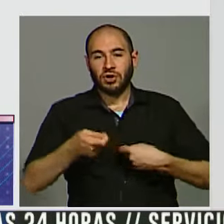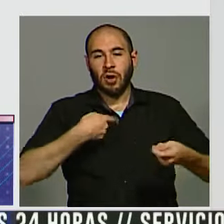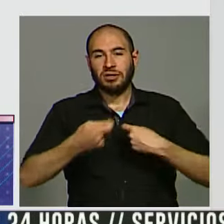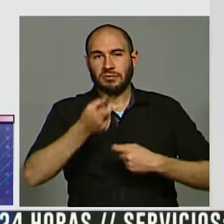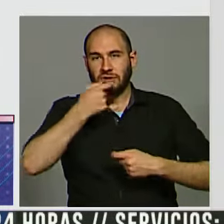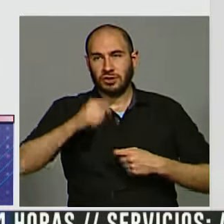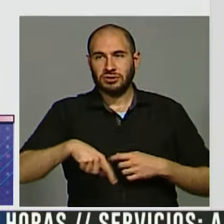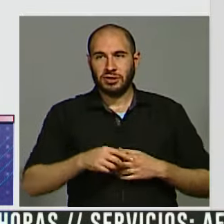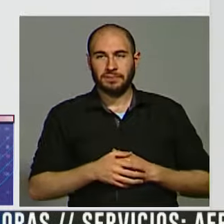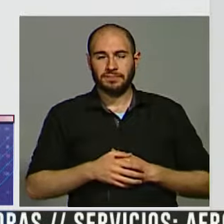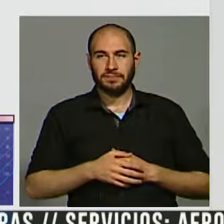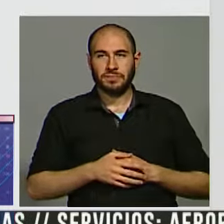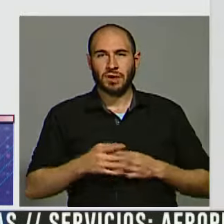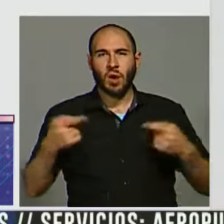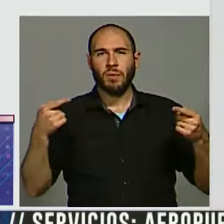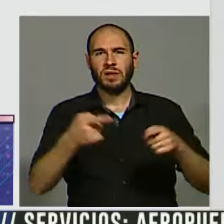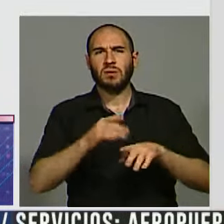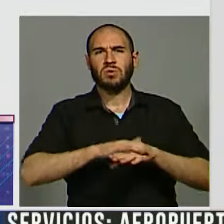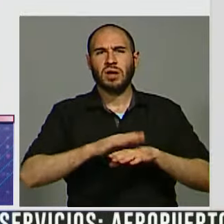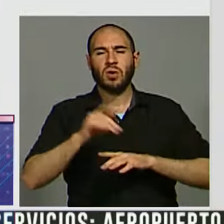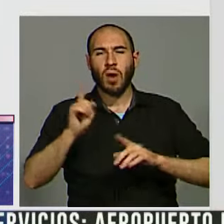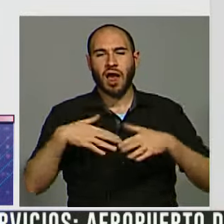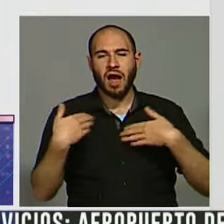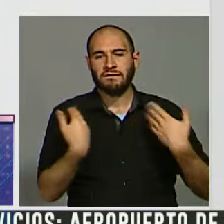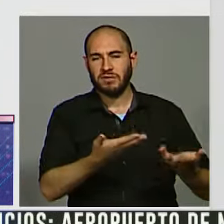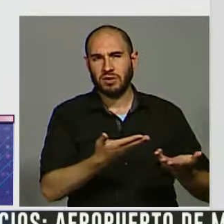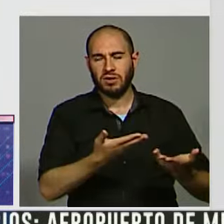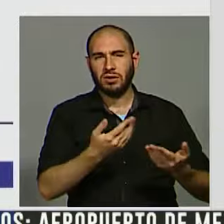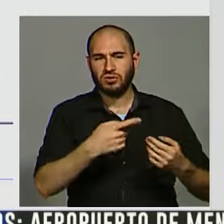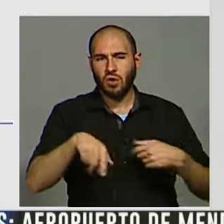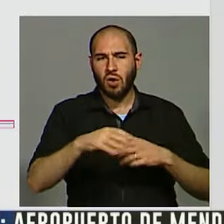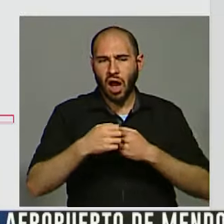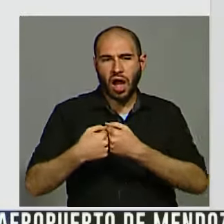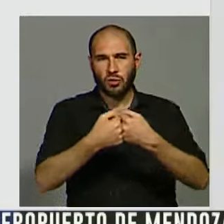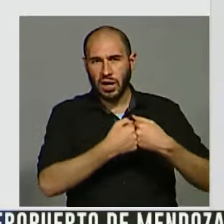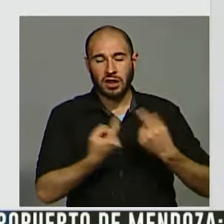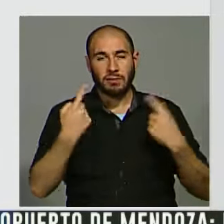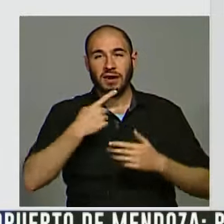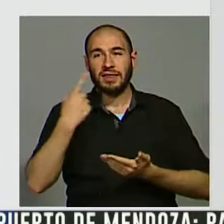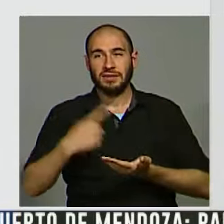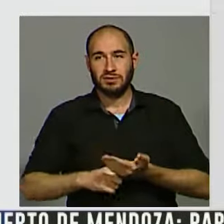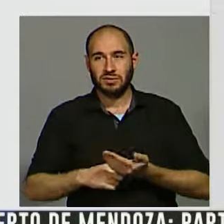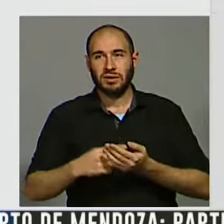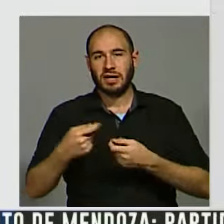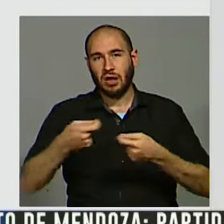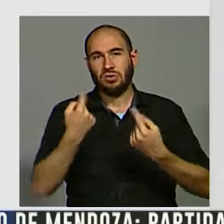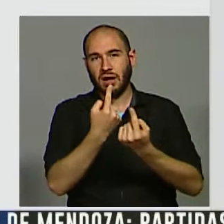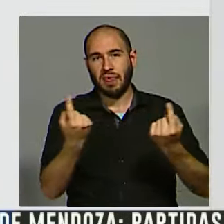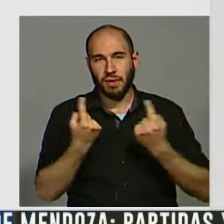aquí en la provincia de Mendoza. Lo que buscan las autoridades a favor es un consenso, pero la decisión la tomará cada